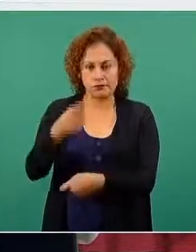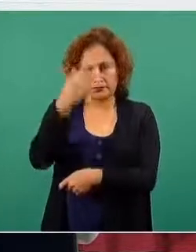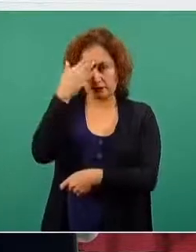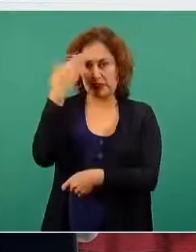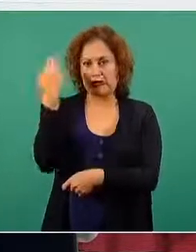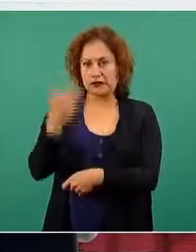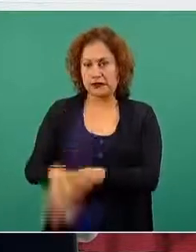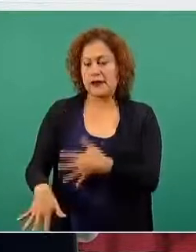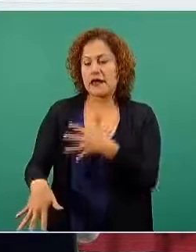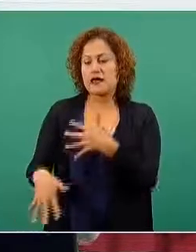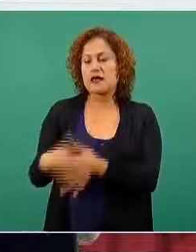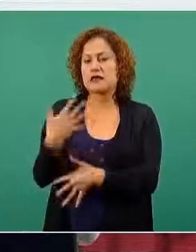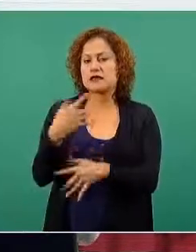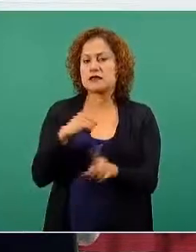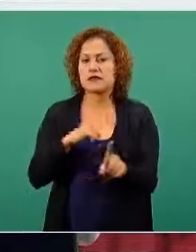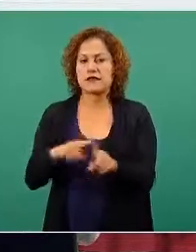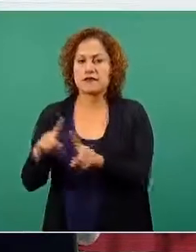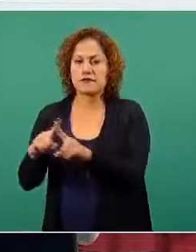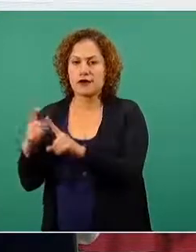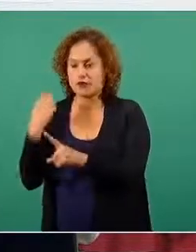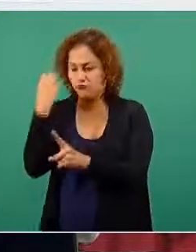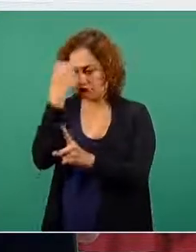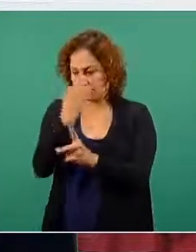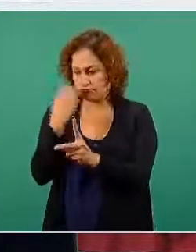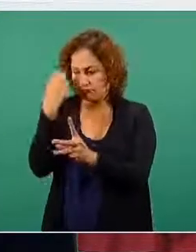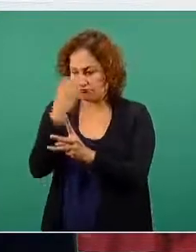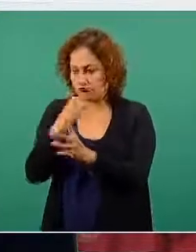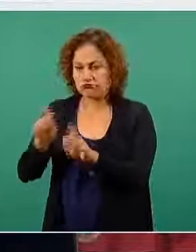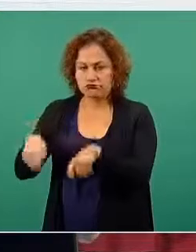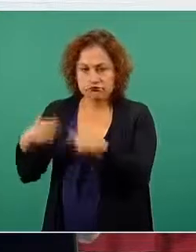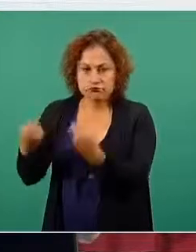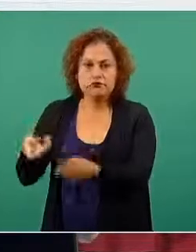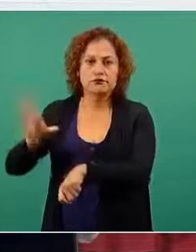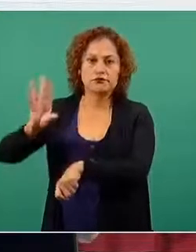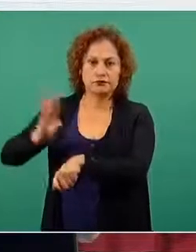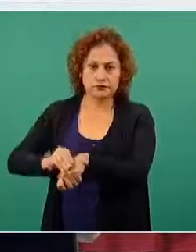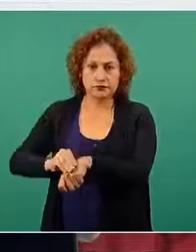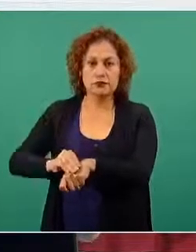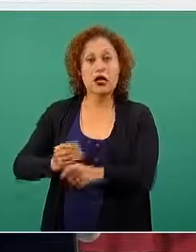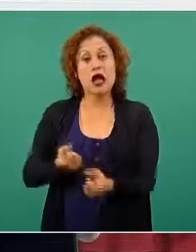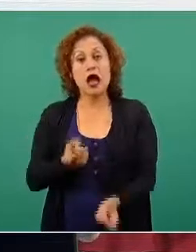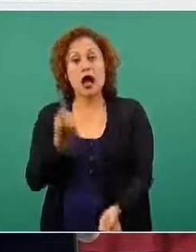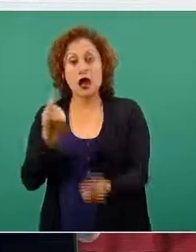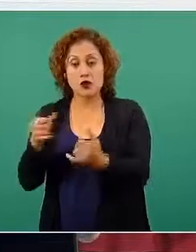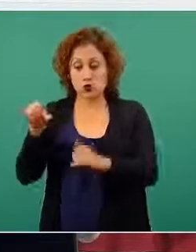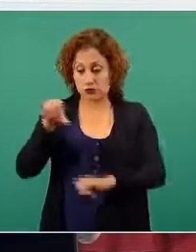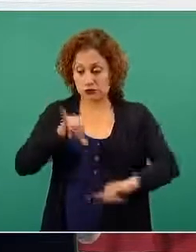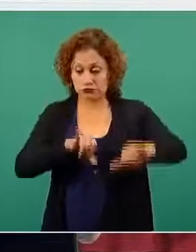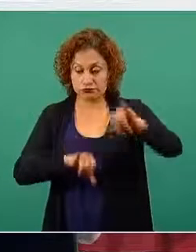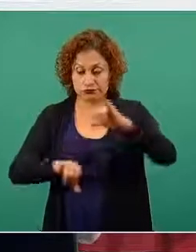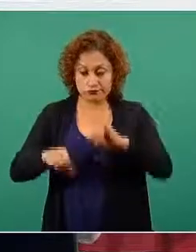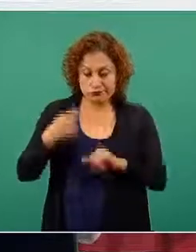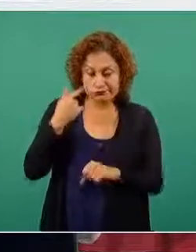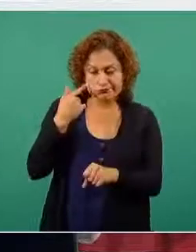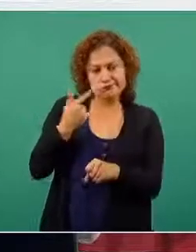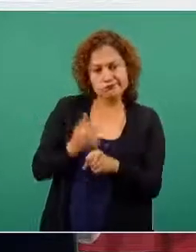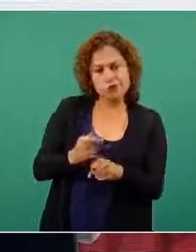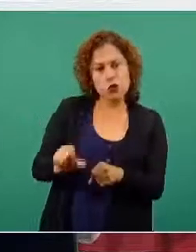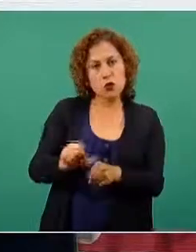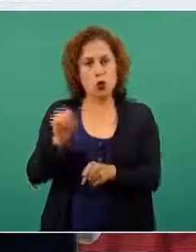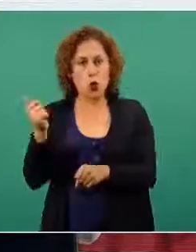que todas las vacunas reciben, algunas por su composición química podrían tener algunas pruebas adicionales